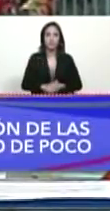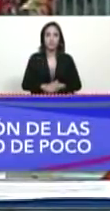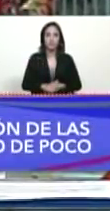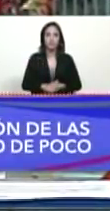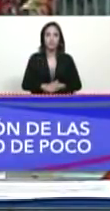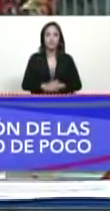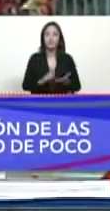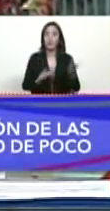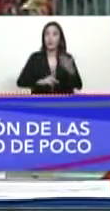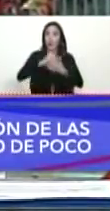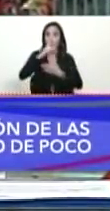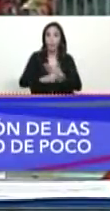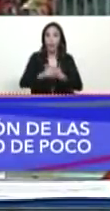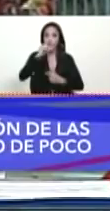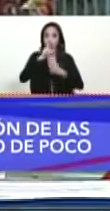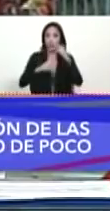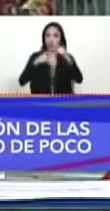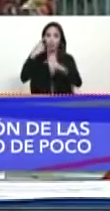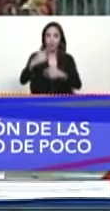el año